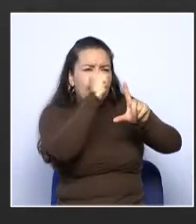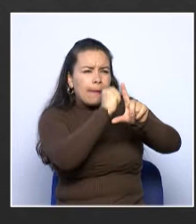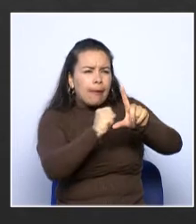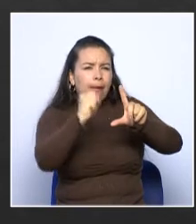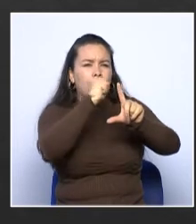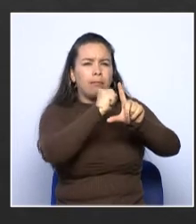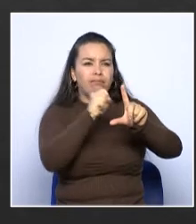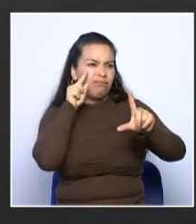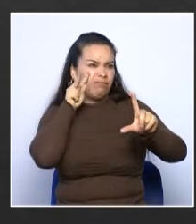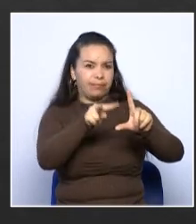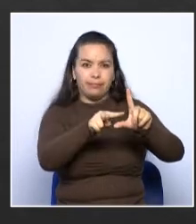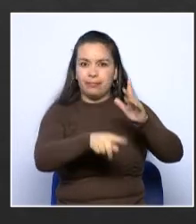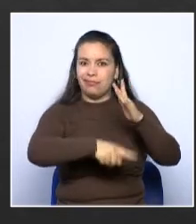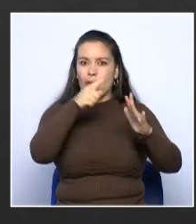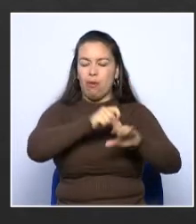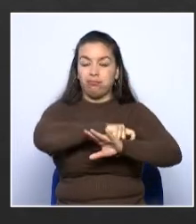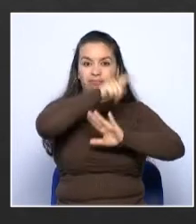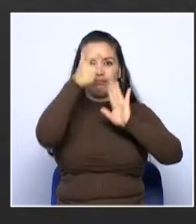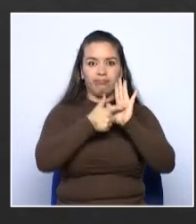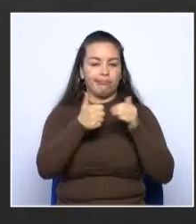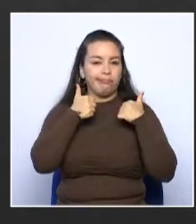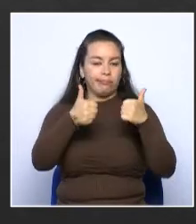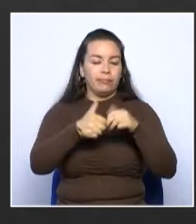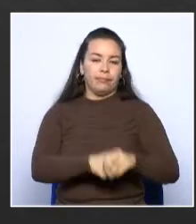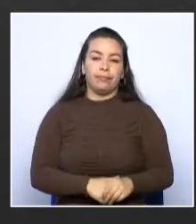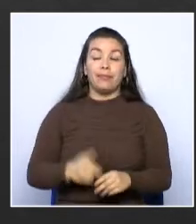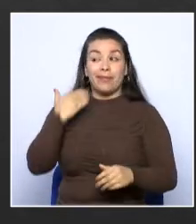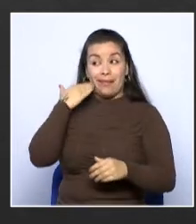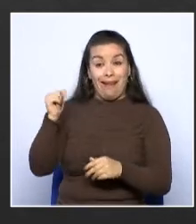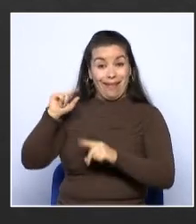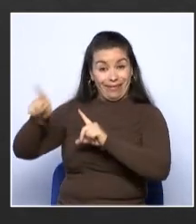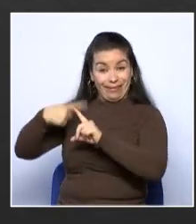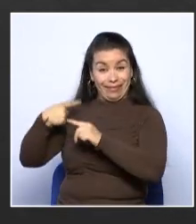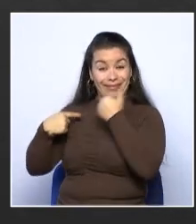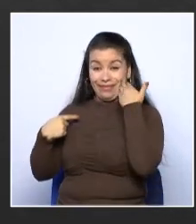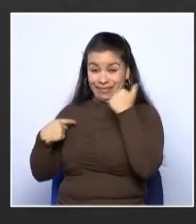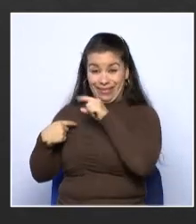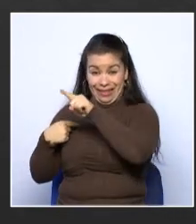En el caso de la pregunta de la persona que nos está